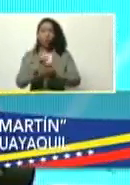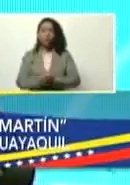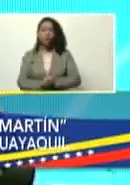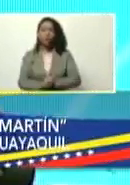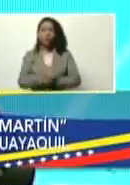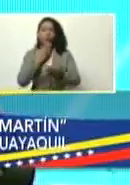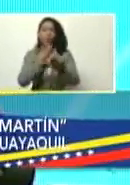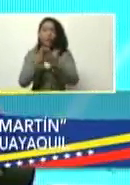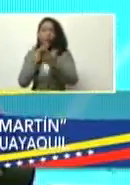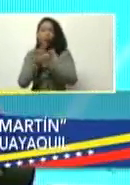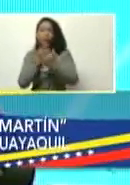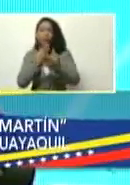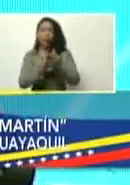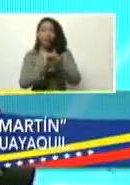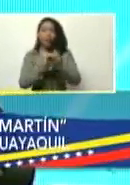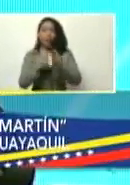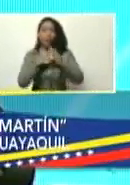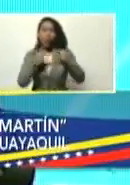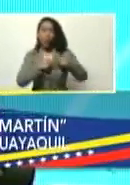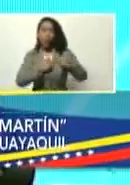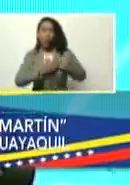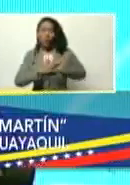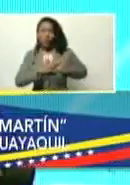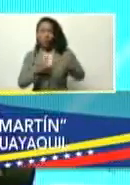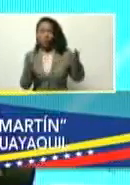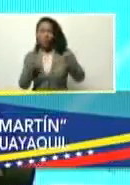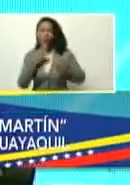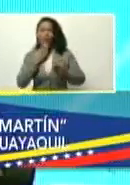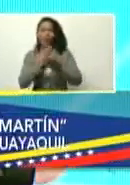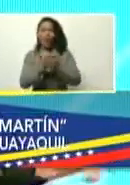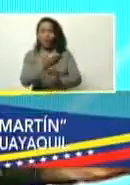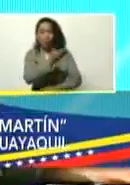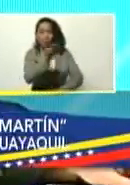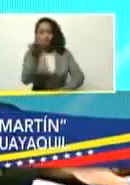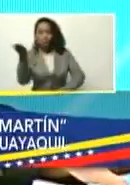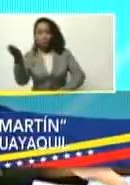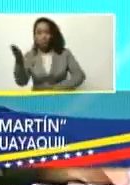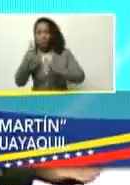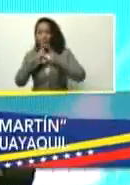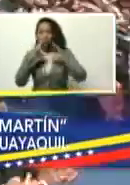los agradecemos de todo corazón. Muchísimas gracias a todos ustedes.